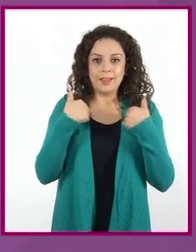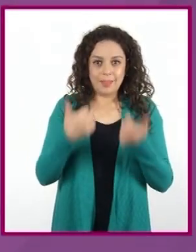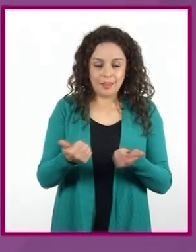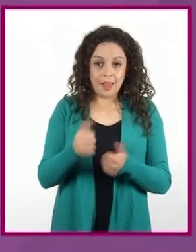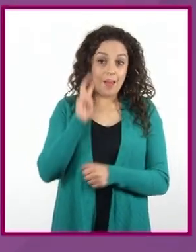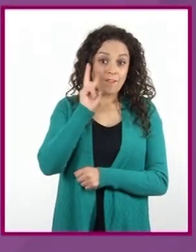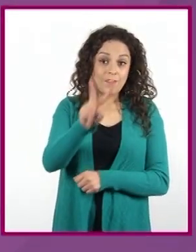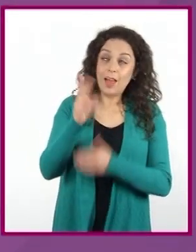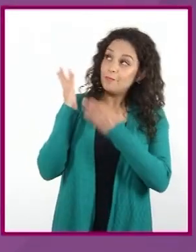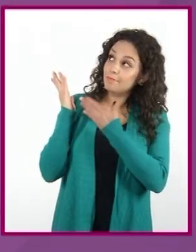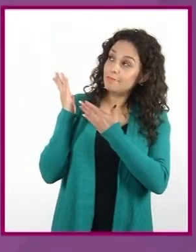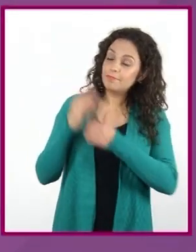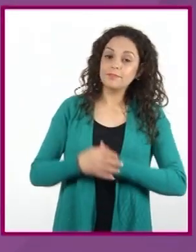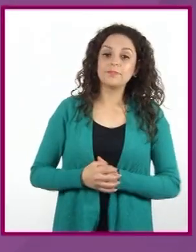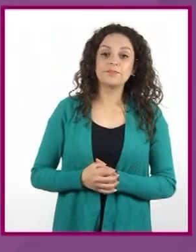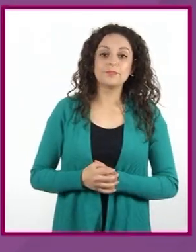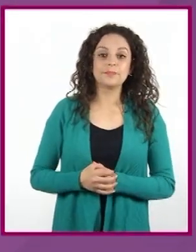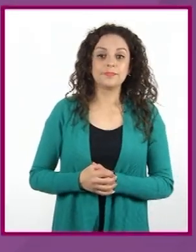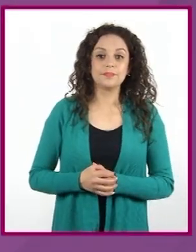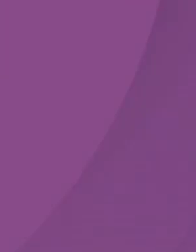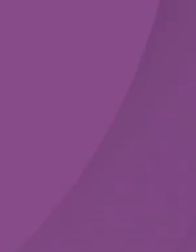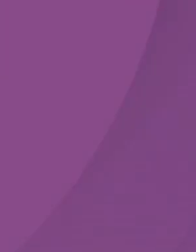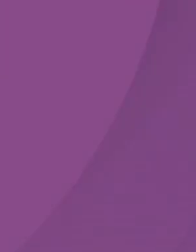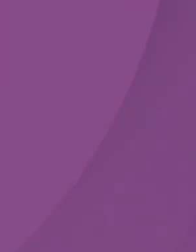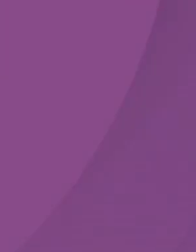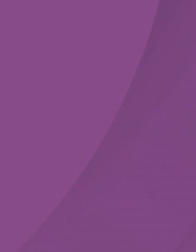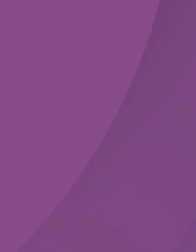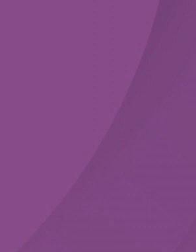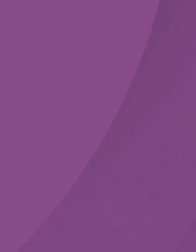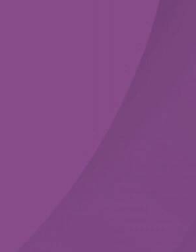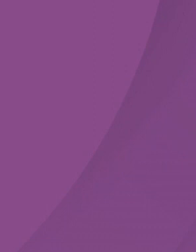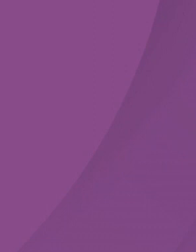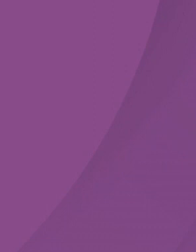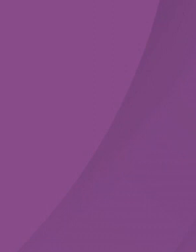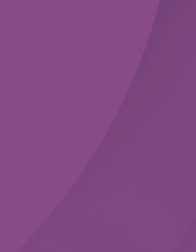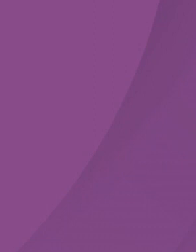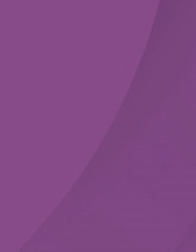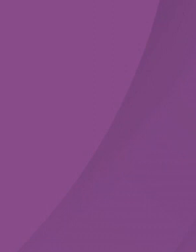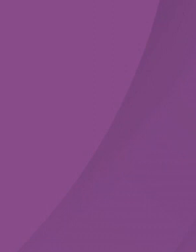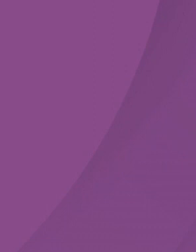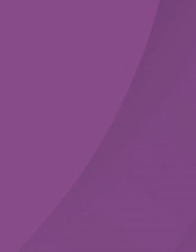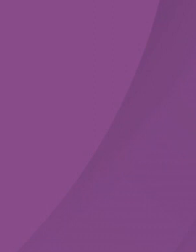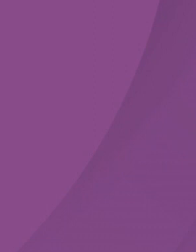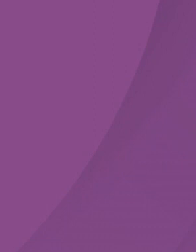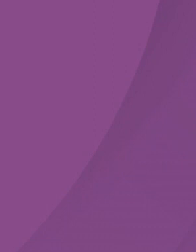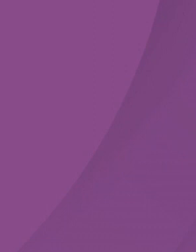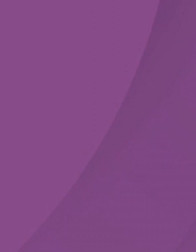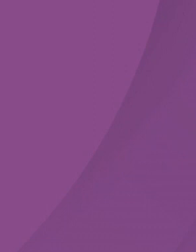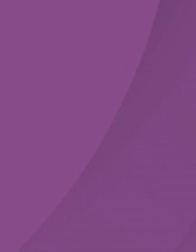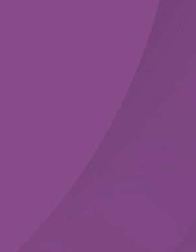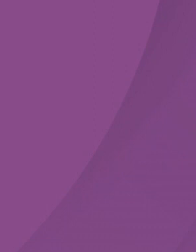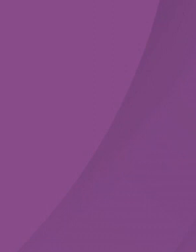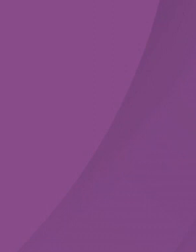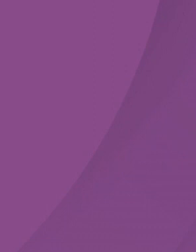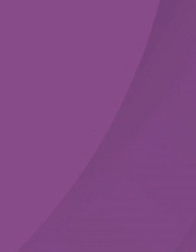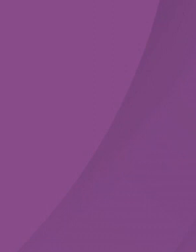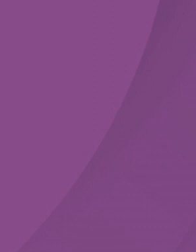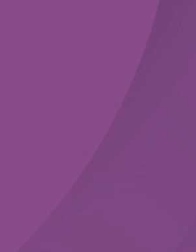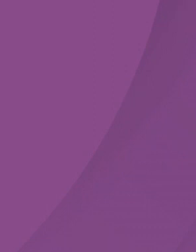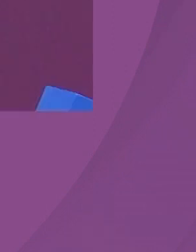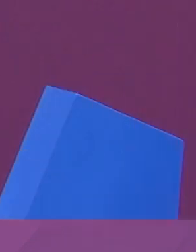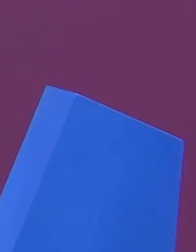Inciso B. Contenido. Analizar la información que incluye cada parte y comprender todos los